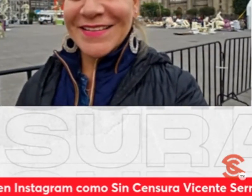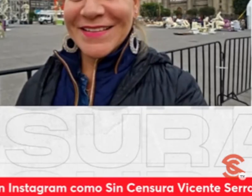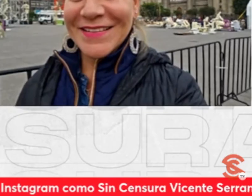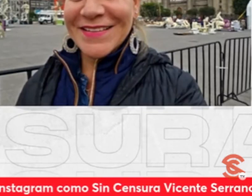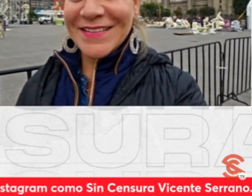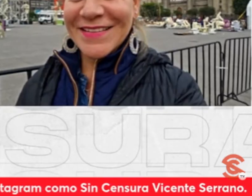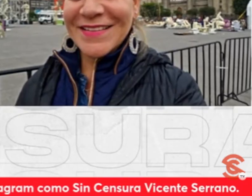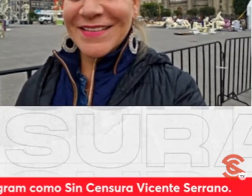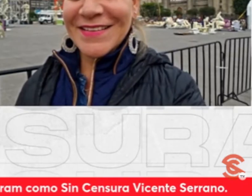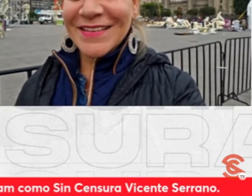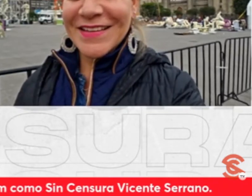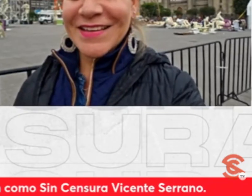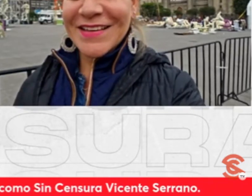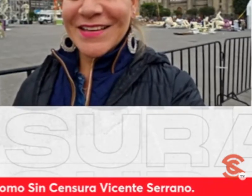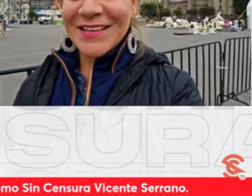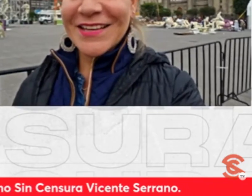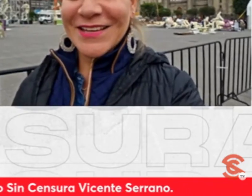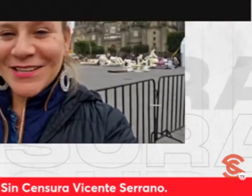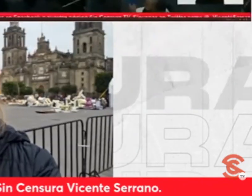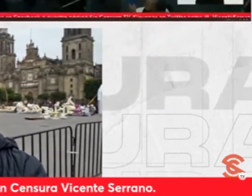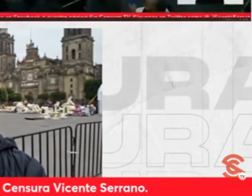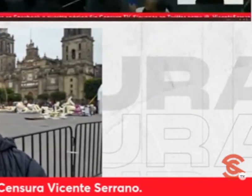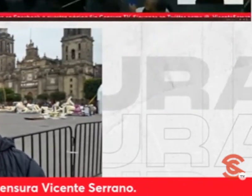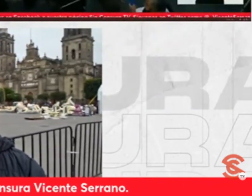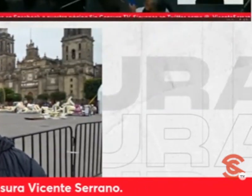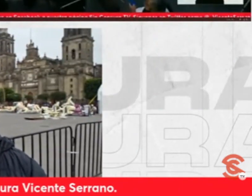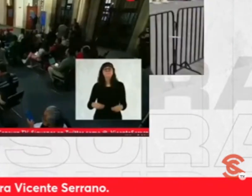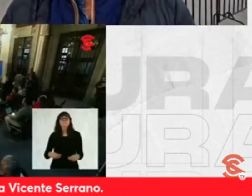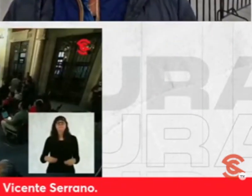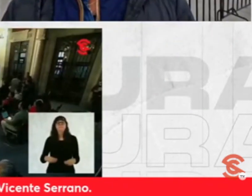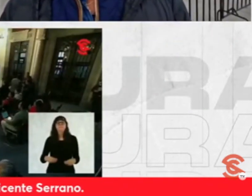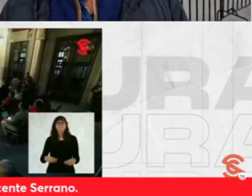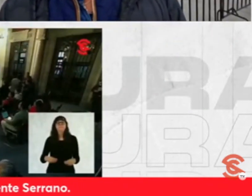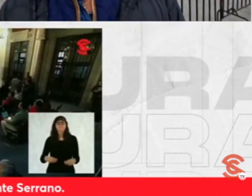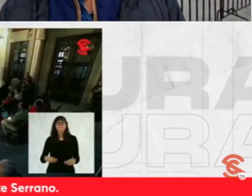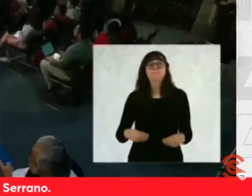vemos el cuestionario, querida Eli? Me parece muy bien.